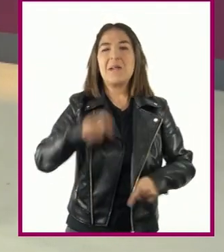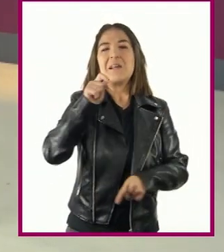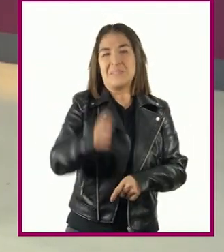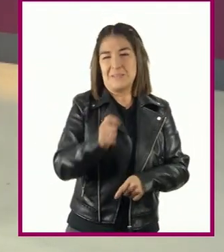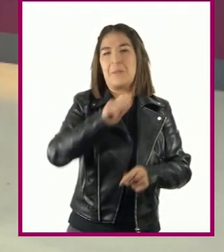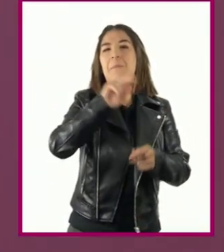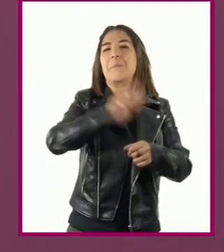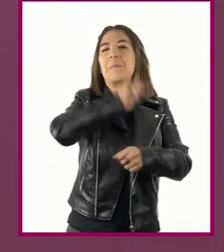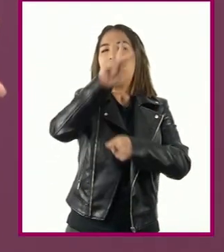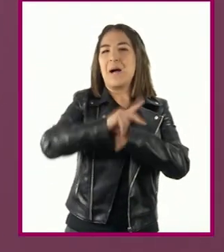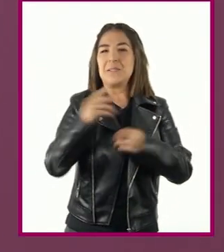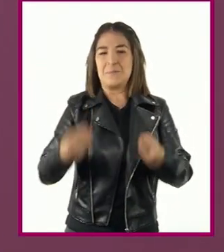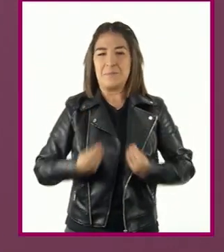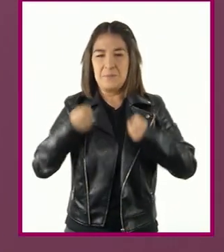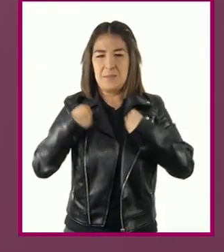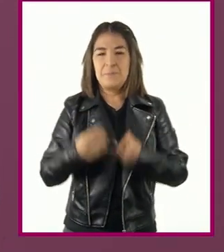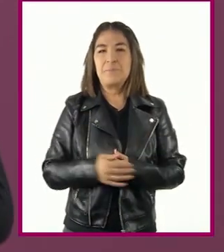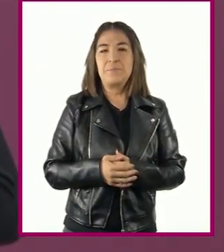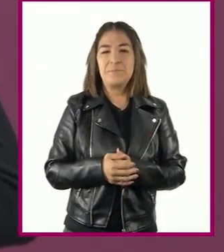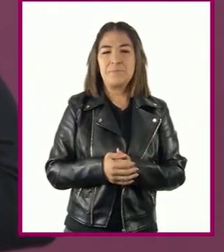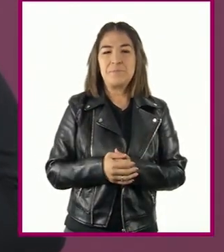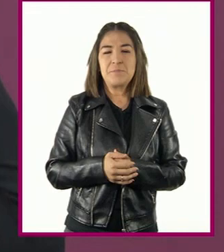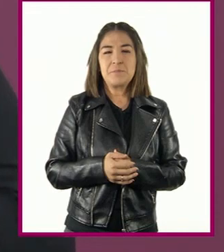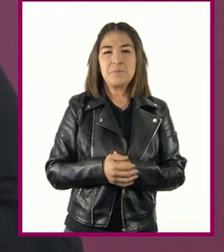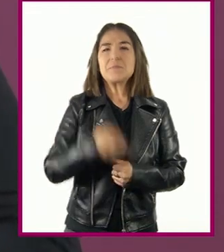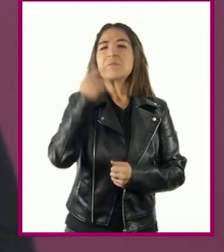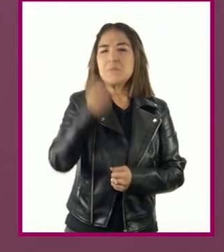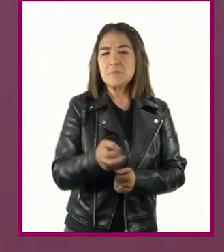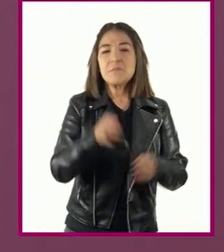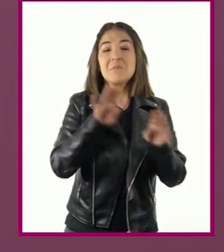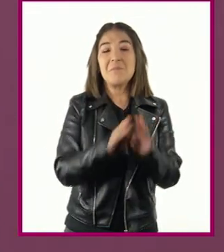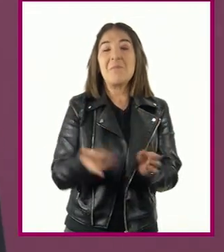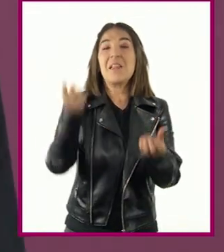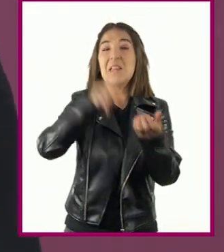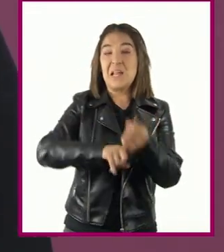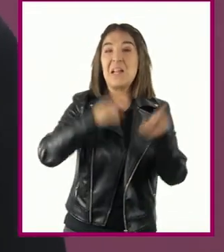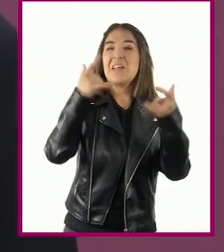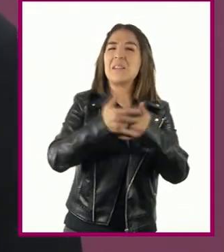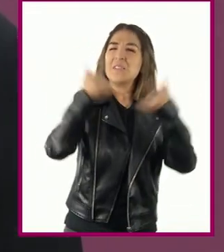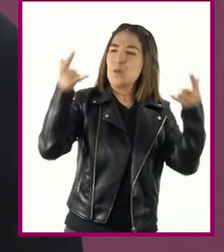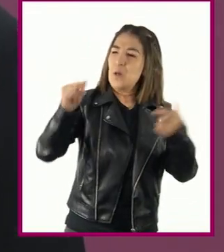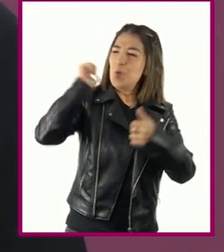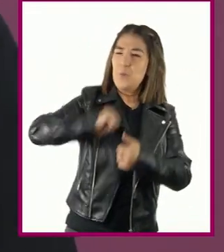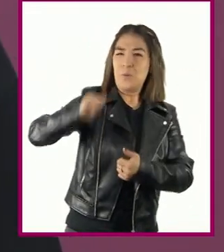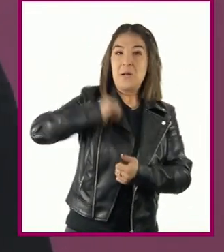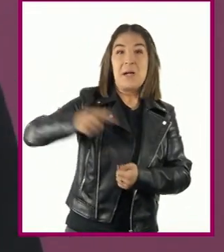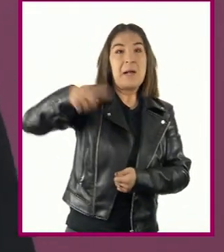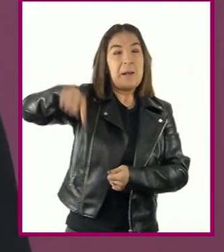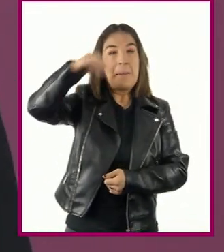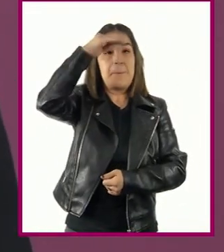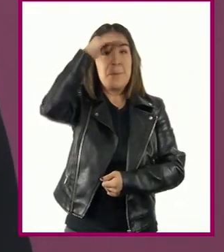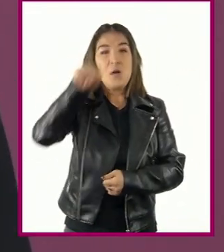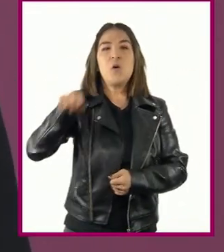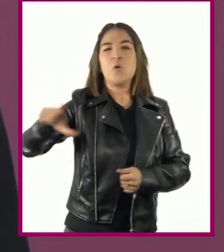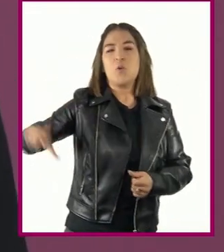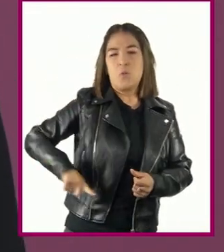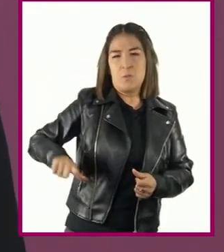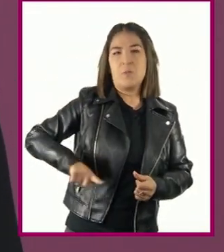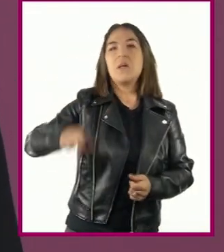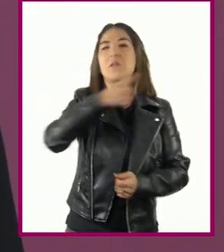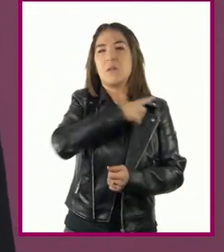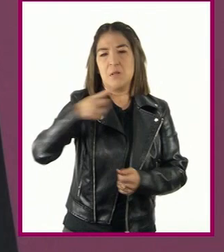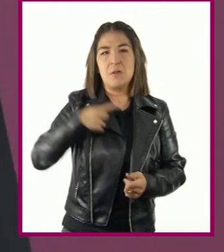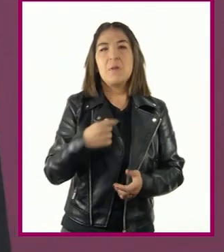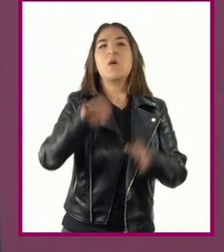un país. Siendo así, en un periodo de la historia se pensó que los gobernantes debían rendir cuentas